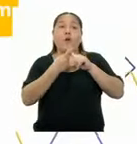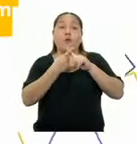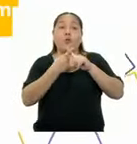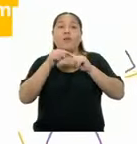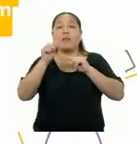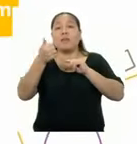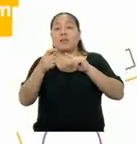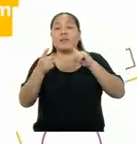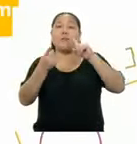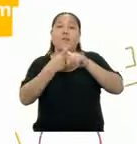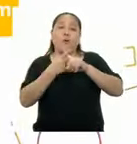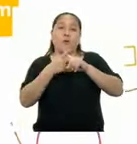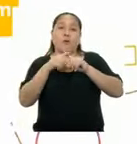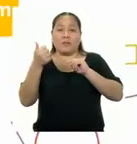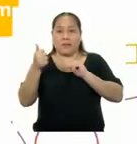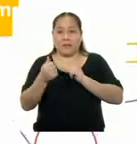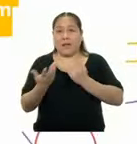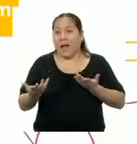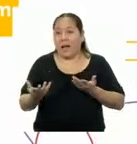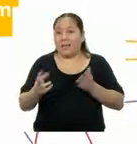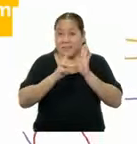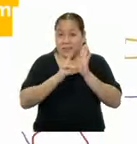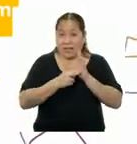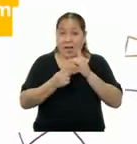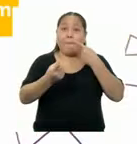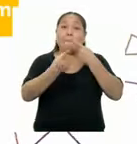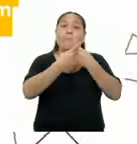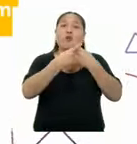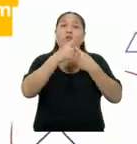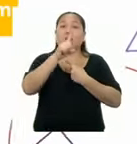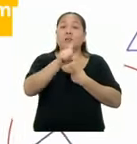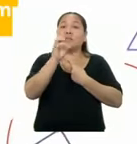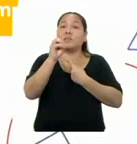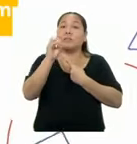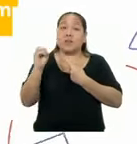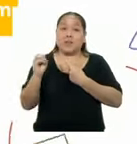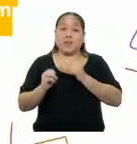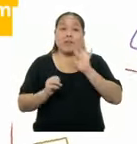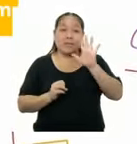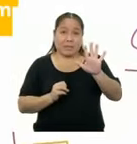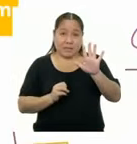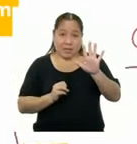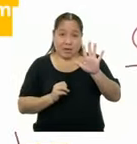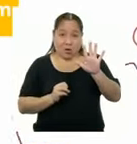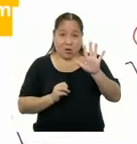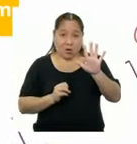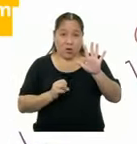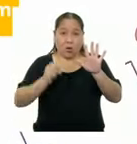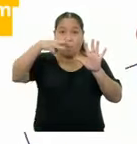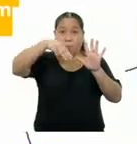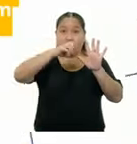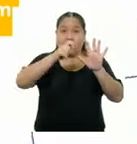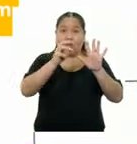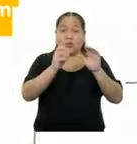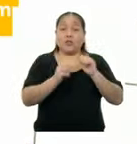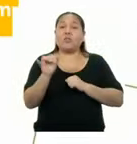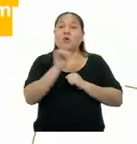por 10. Es decir, multiplicamos por 100. 5 metros son iguales